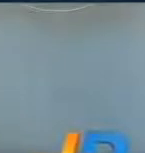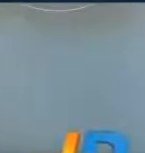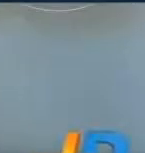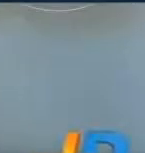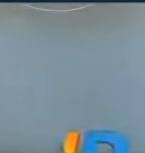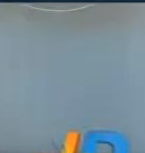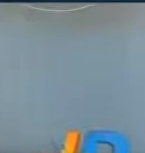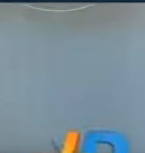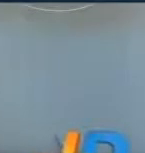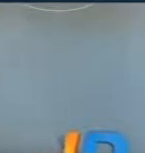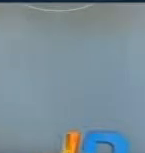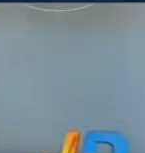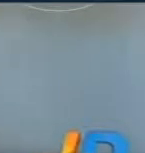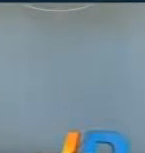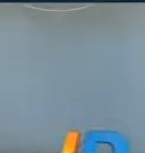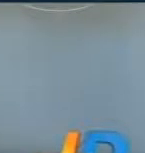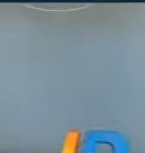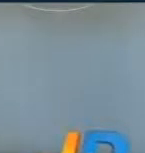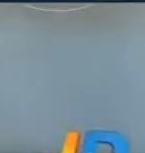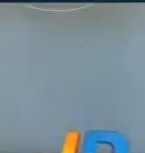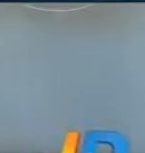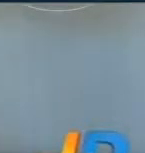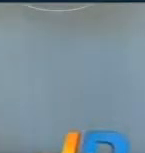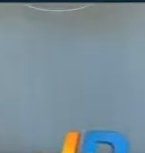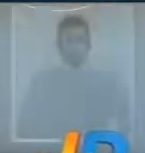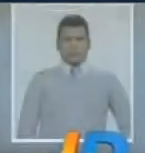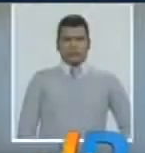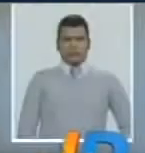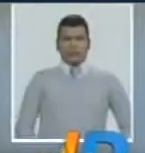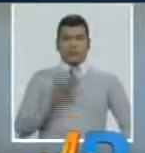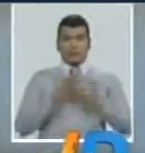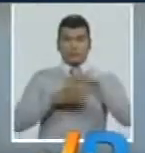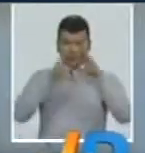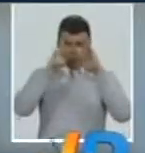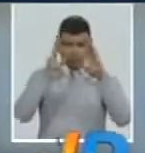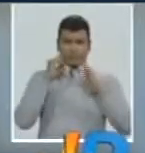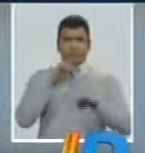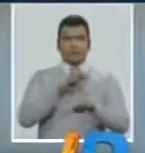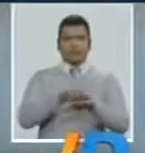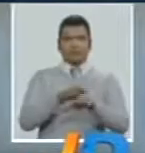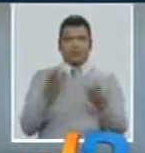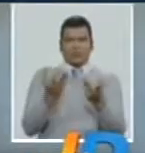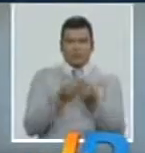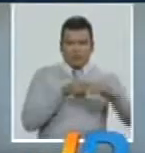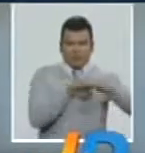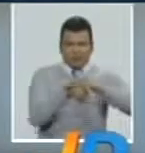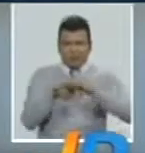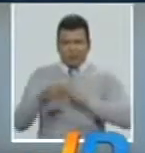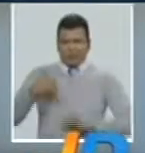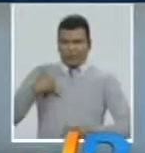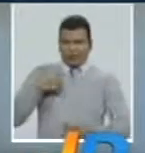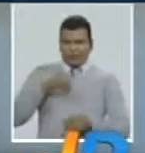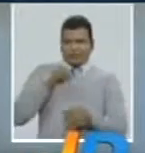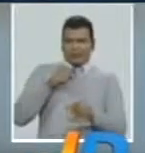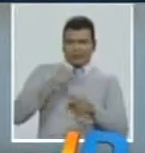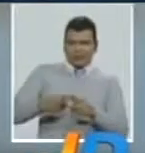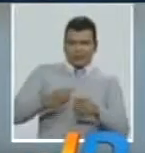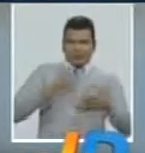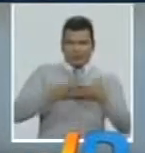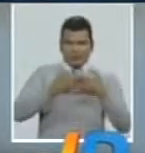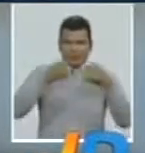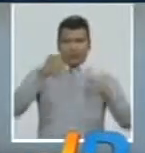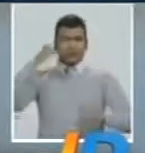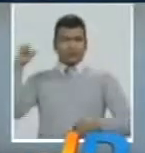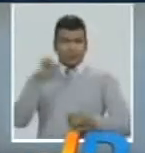Es un placer seguir con ustedes. Las autoridades frustraron una fuga de menores que se iba a registrar esta tarde en la antigua cárcel de mujeres El Buen